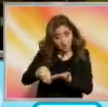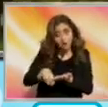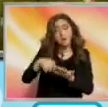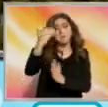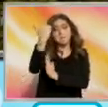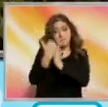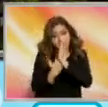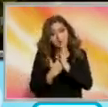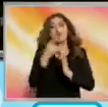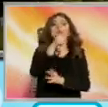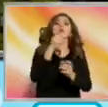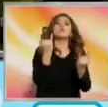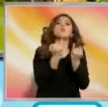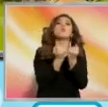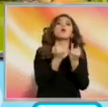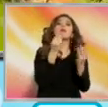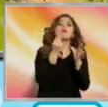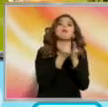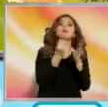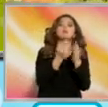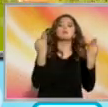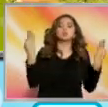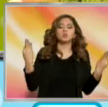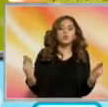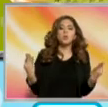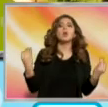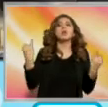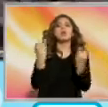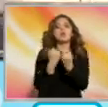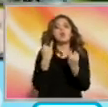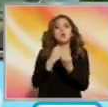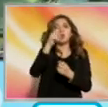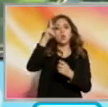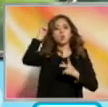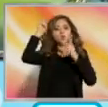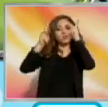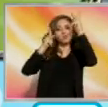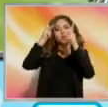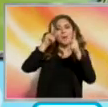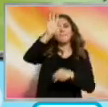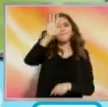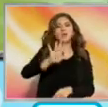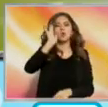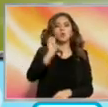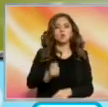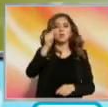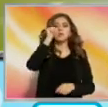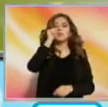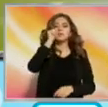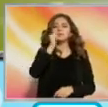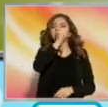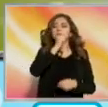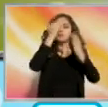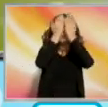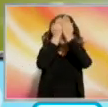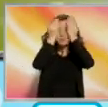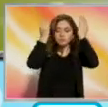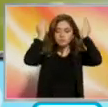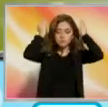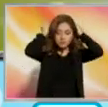yoga, un paseo que le llamamos paseo a ciegas, donde los visitantes les cubrimos los ojos y van